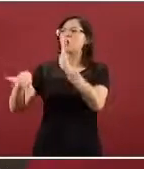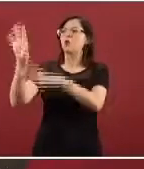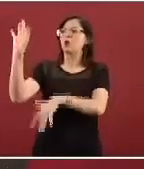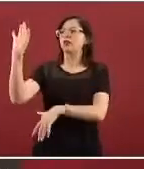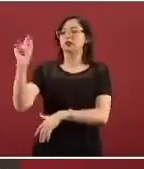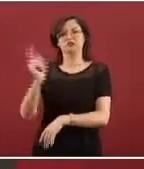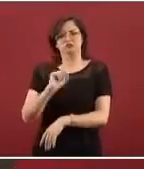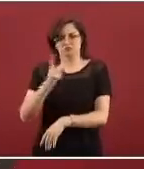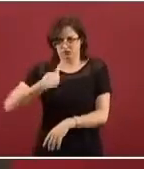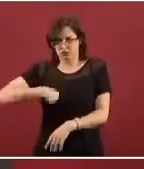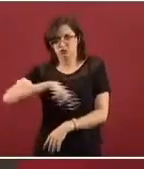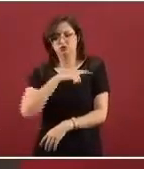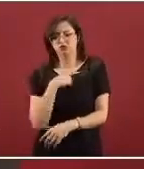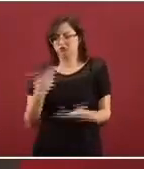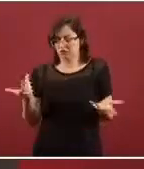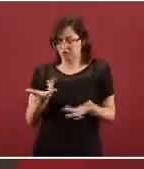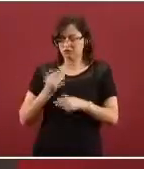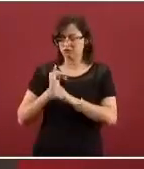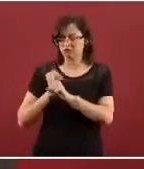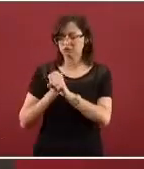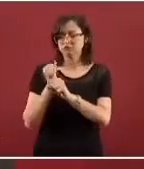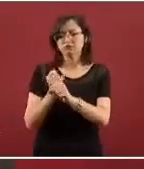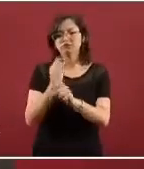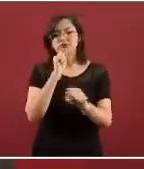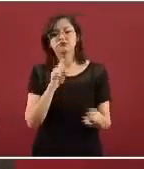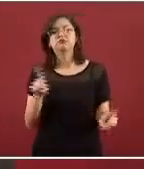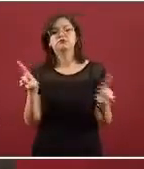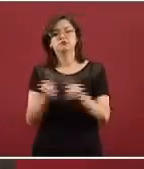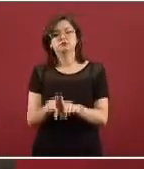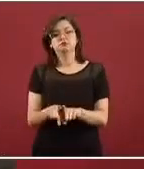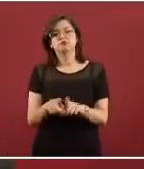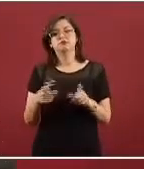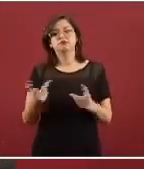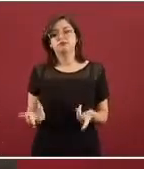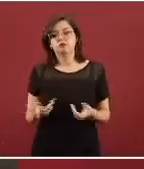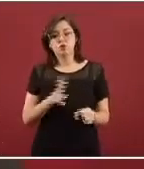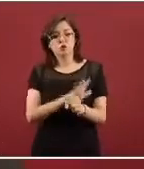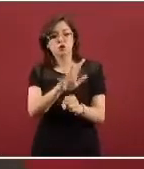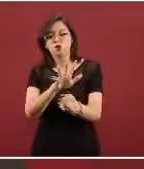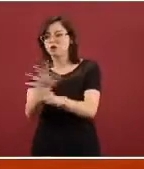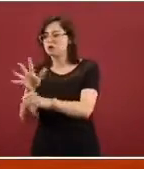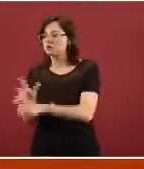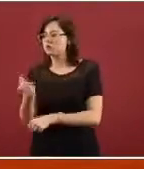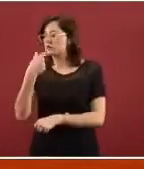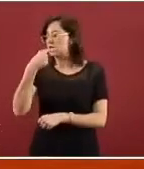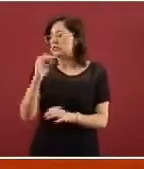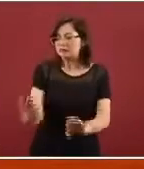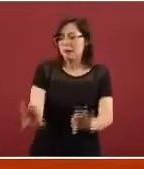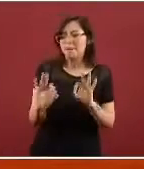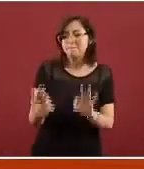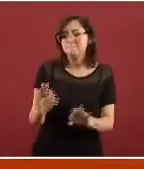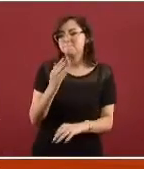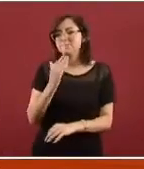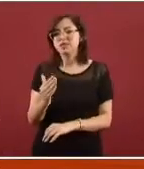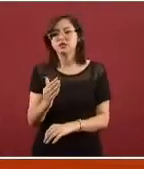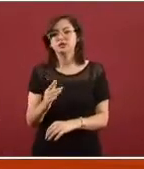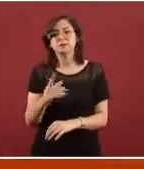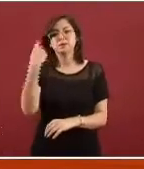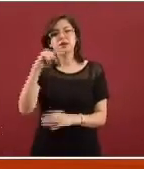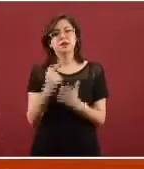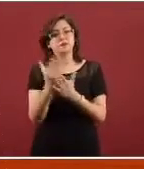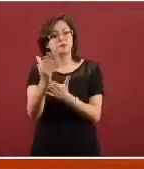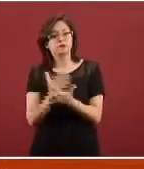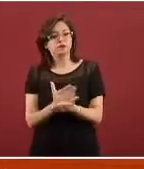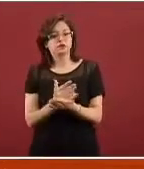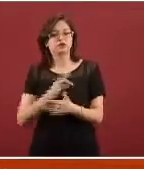que nosotros tenemos que hacer por nosotros mismos, que es tratar de ubicar lo más pronto que podamos cómo mitigar o